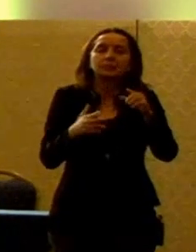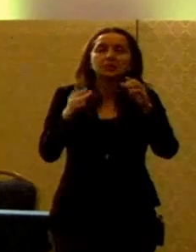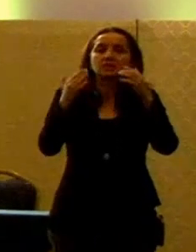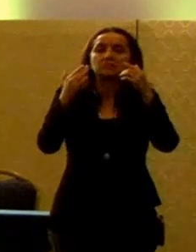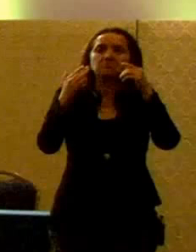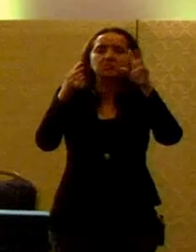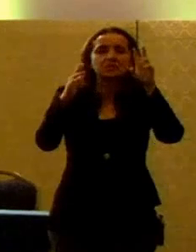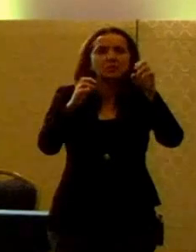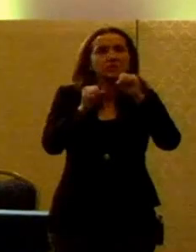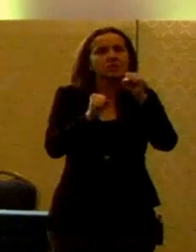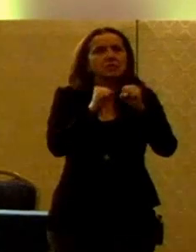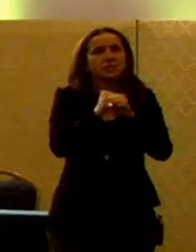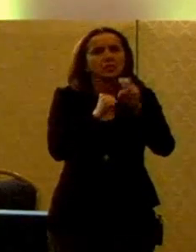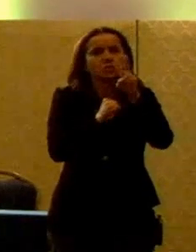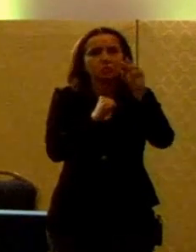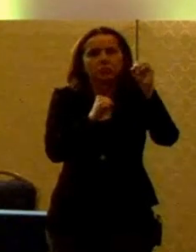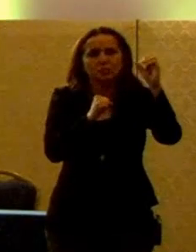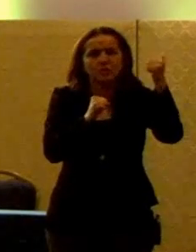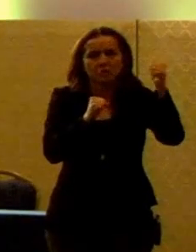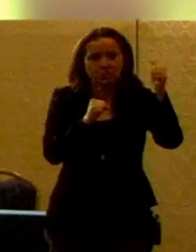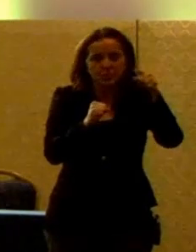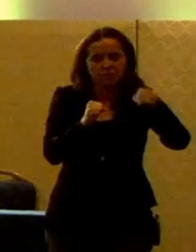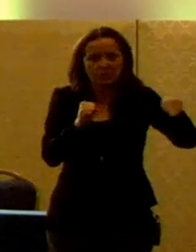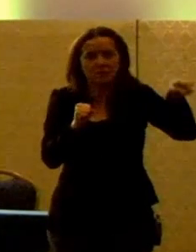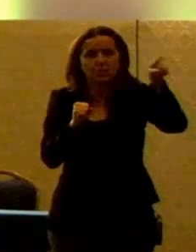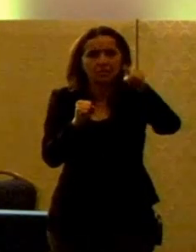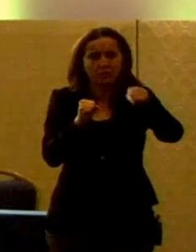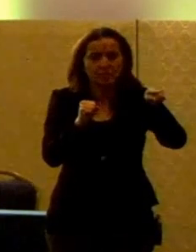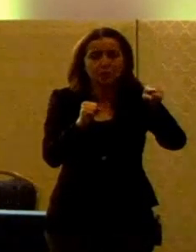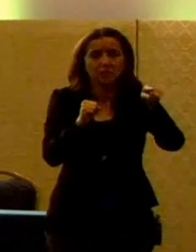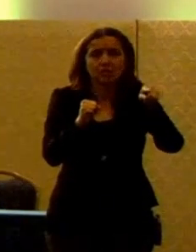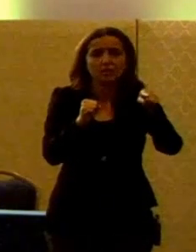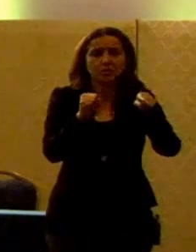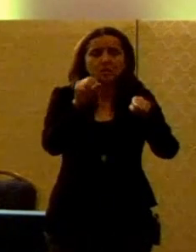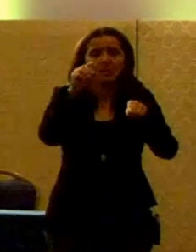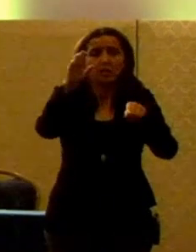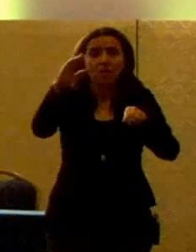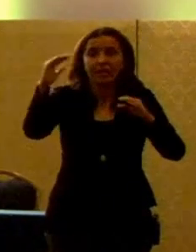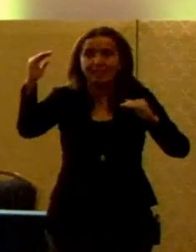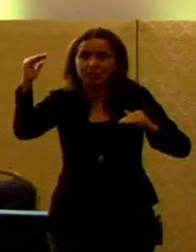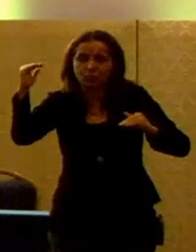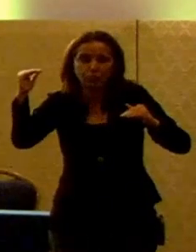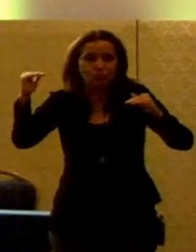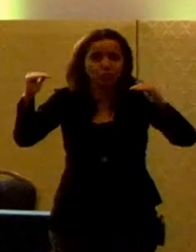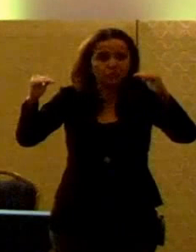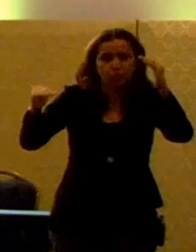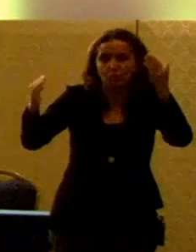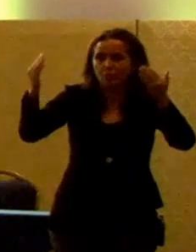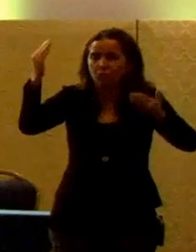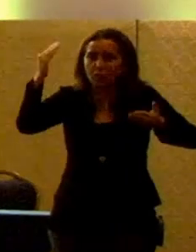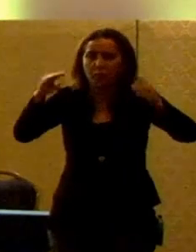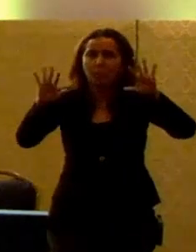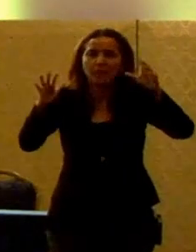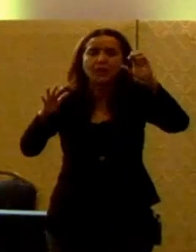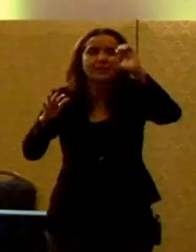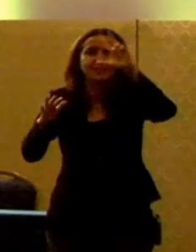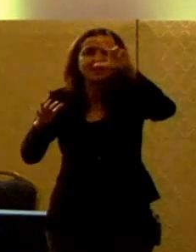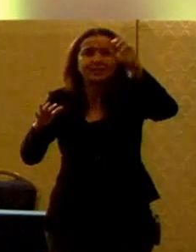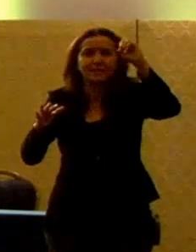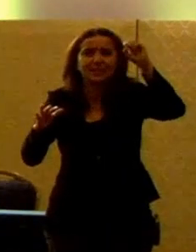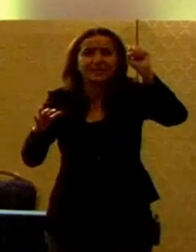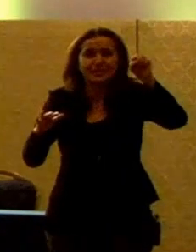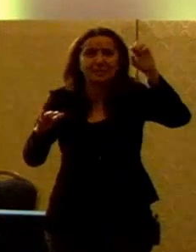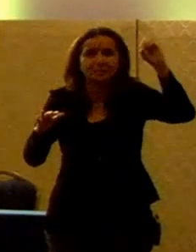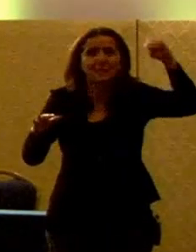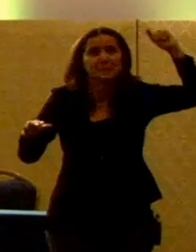el impacto o el ahorro, el costo evitado que se presentó en esta medición fue alrededor de 30,000 millones de dólares, es decir, una